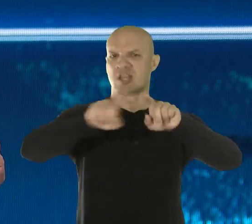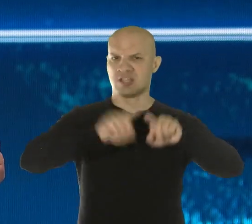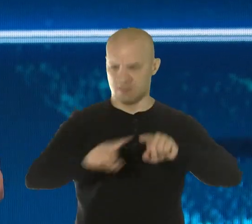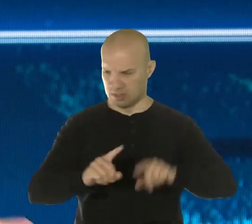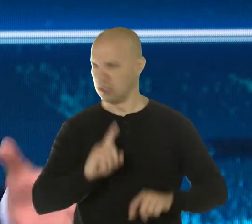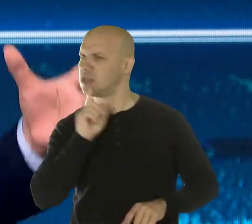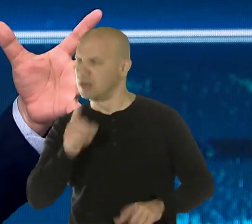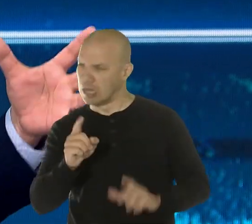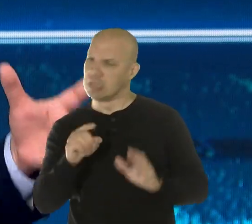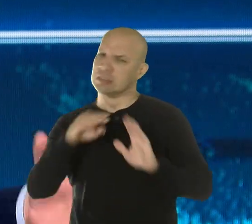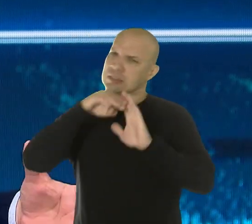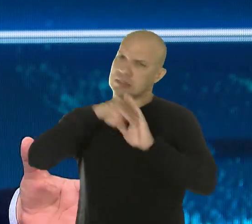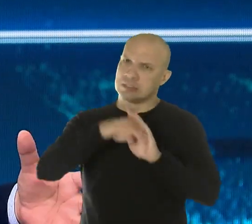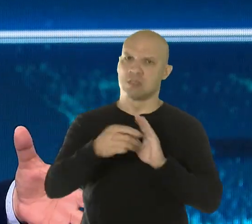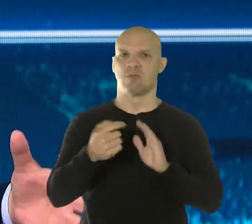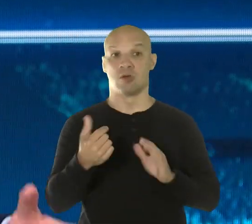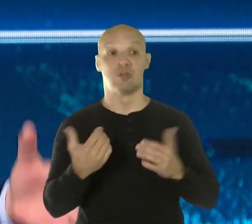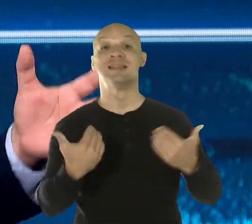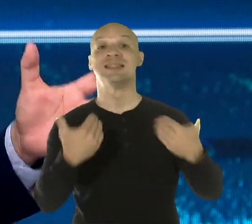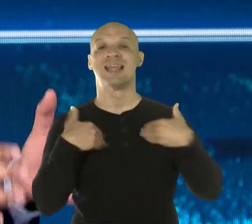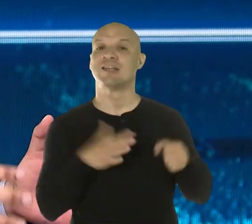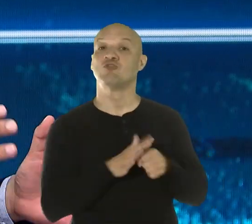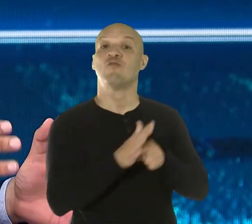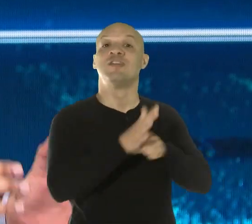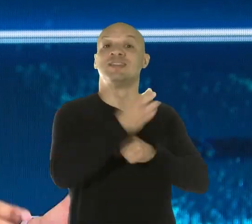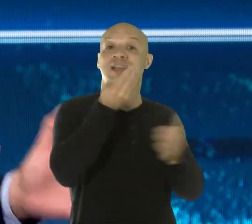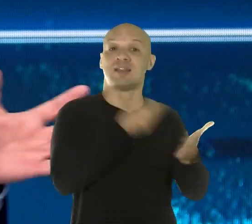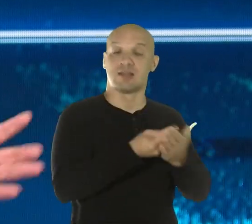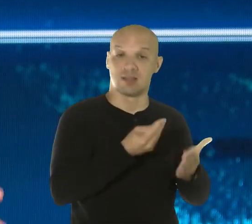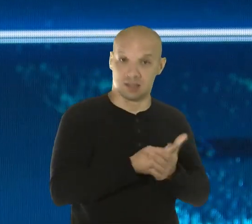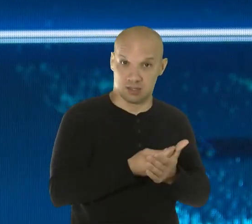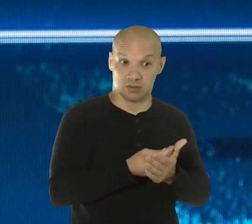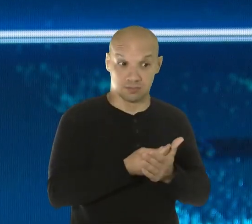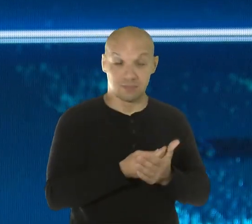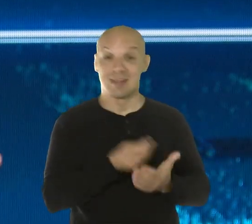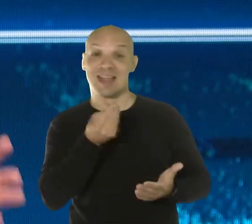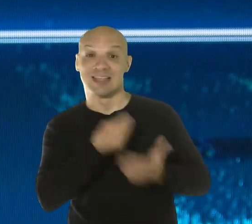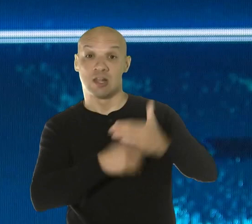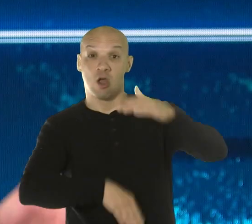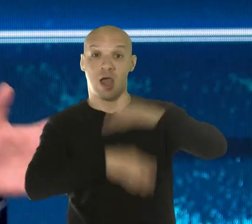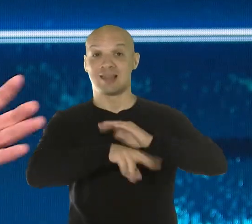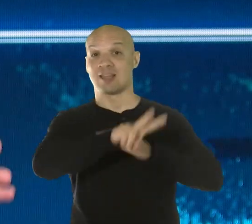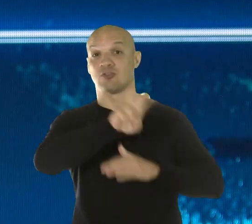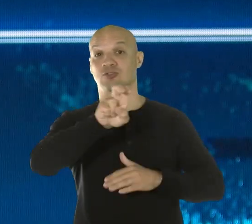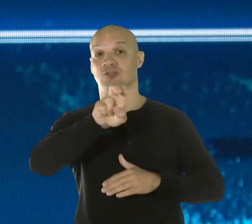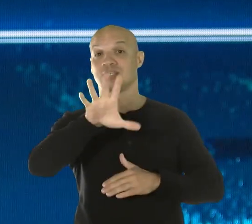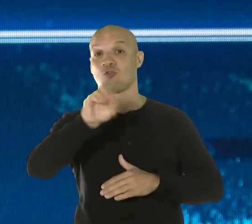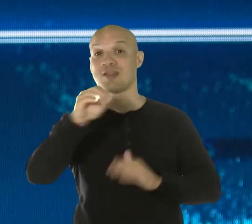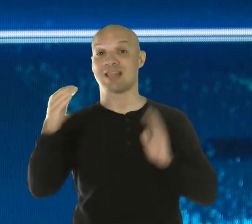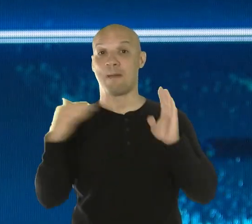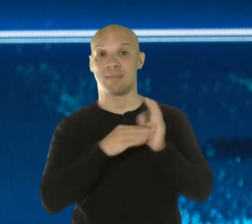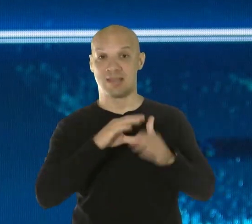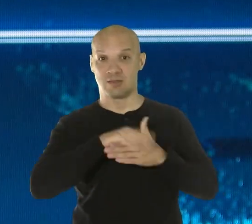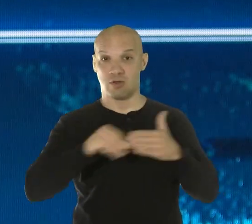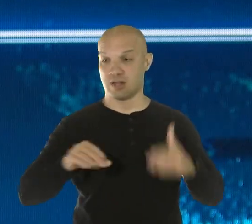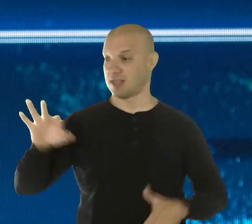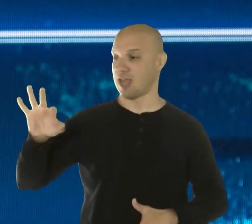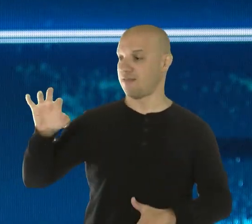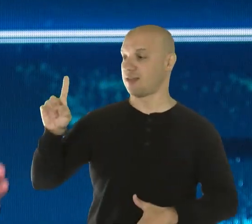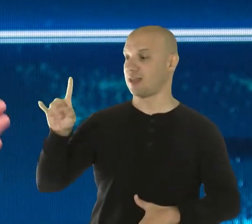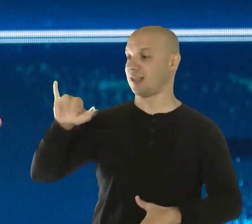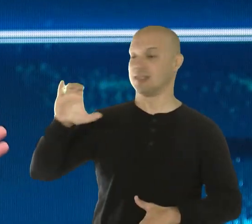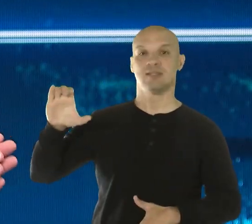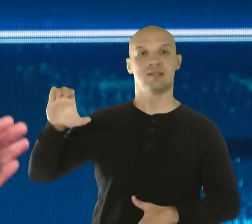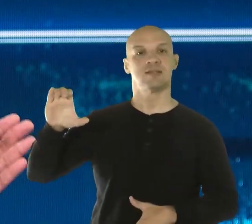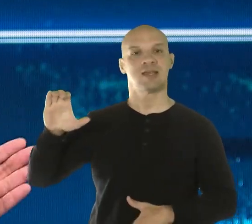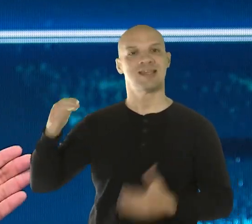las últimas semanas, están bien capitalizados y los fondos hasta $250,000 están asegurados por la FDIC. ¿Qué significa